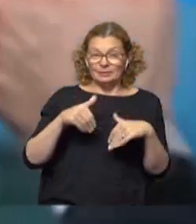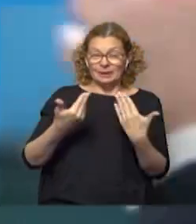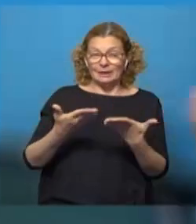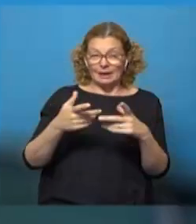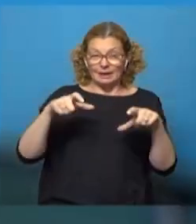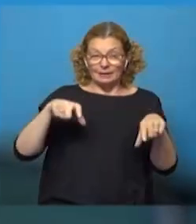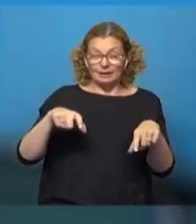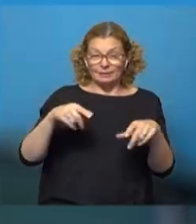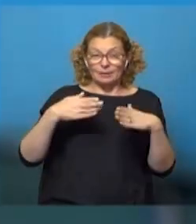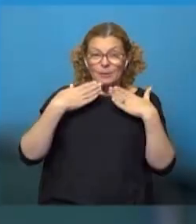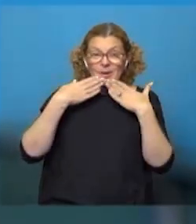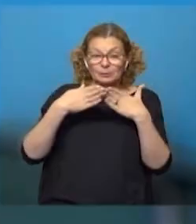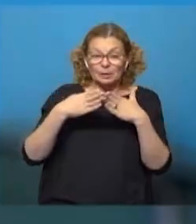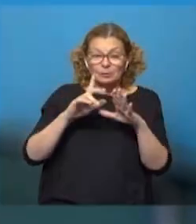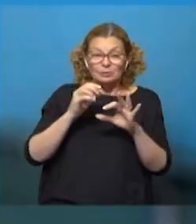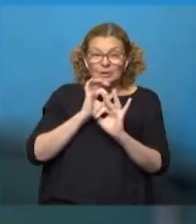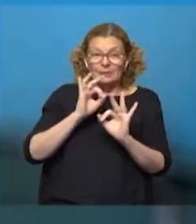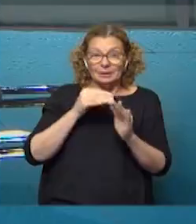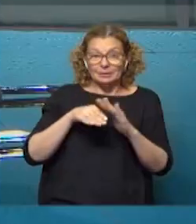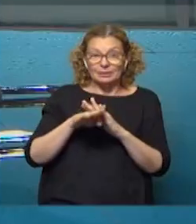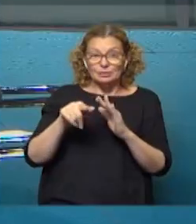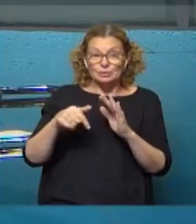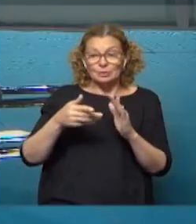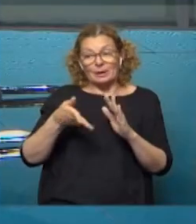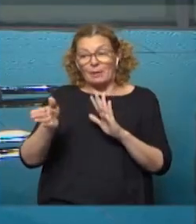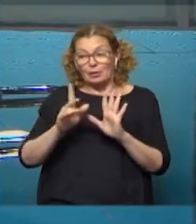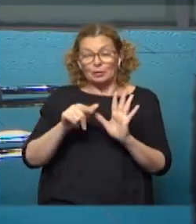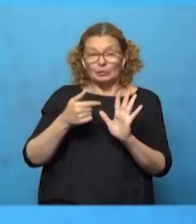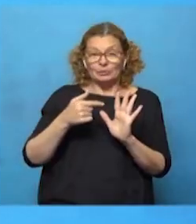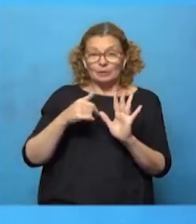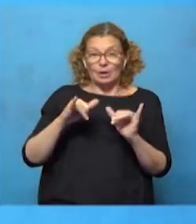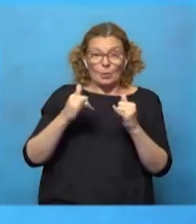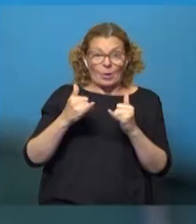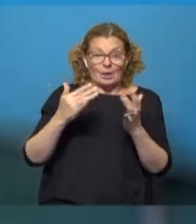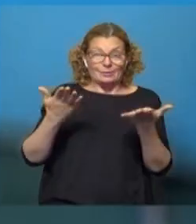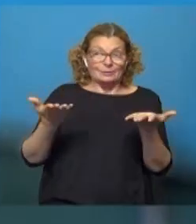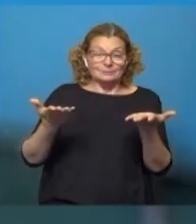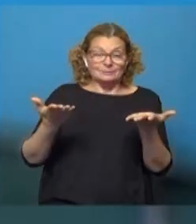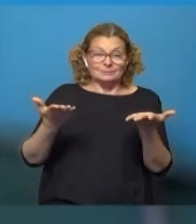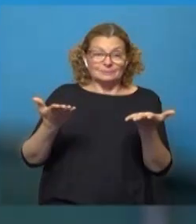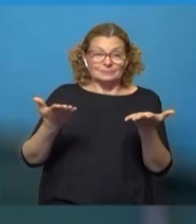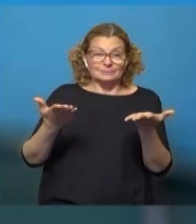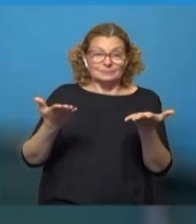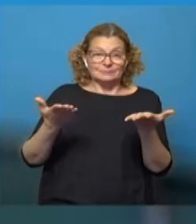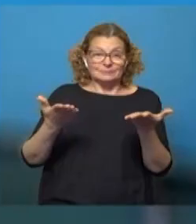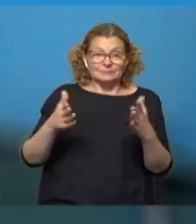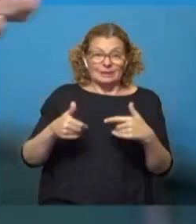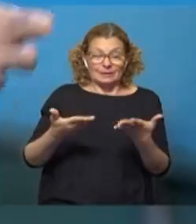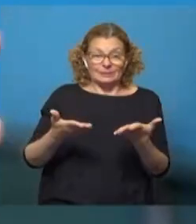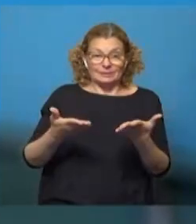circunstancias sin preguntarte si quieres entrar en otra cosa en realidad y ahora está jugando el partido y ahora está ya está encima